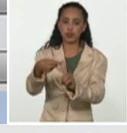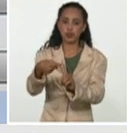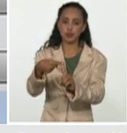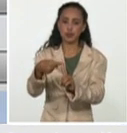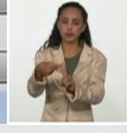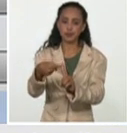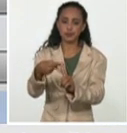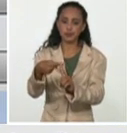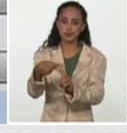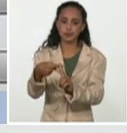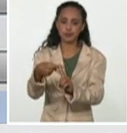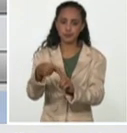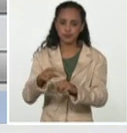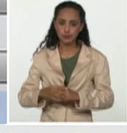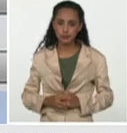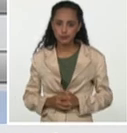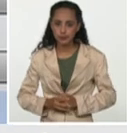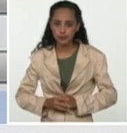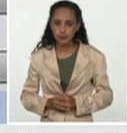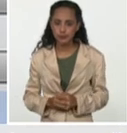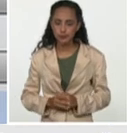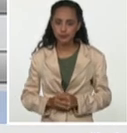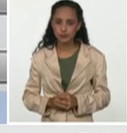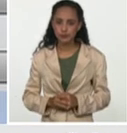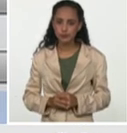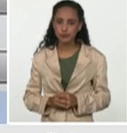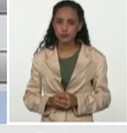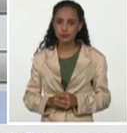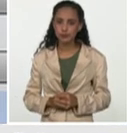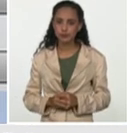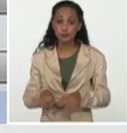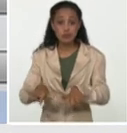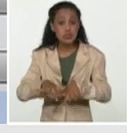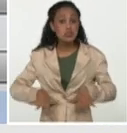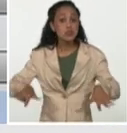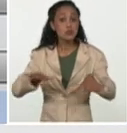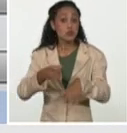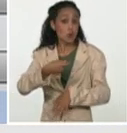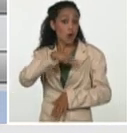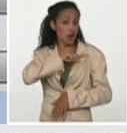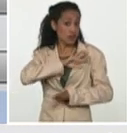positivas a la COVID. Con este comportamiento ayer pues ya se acumulan